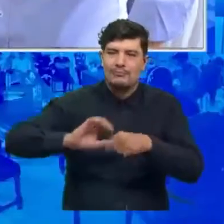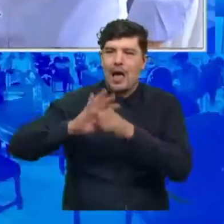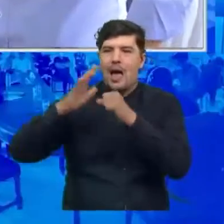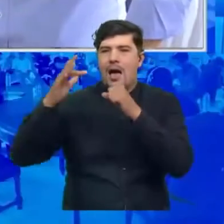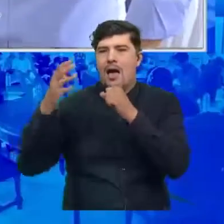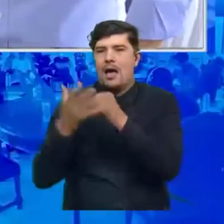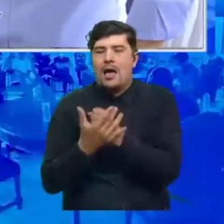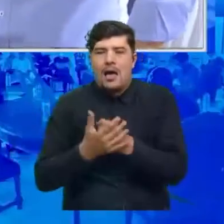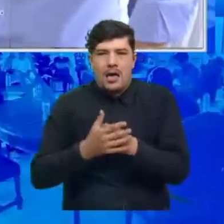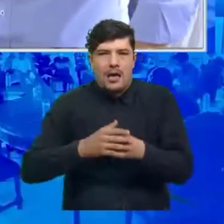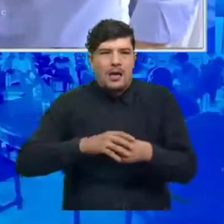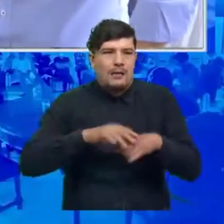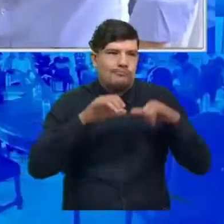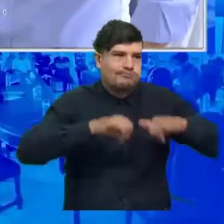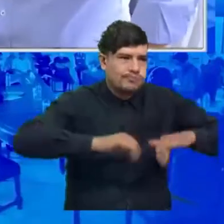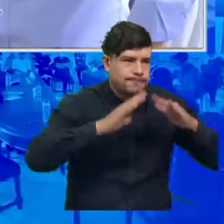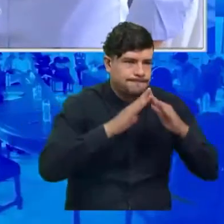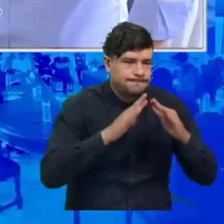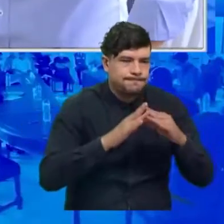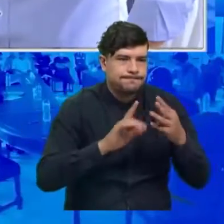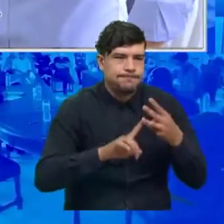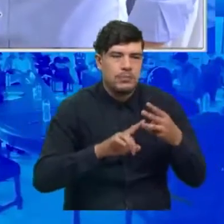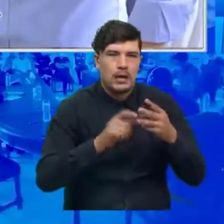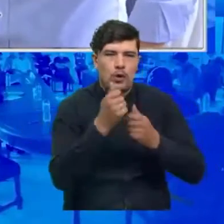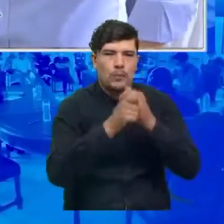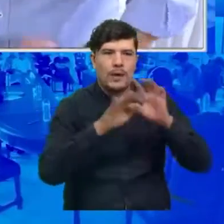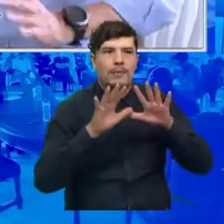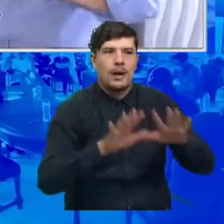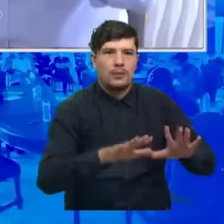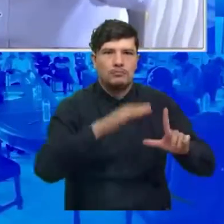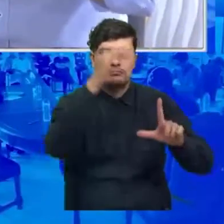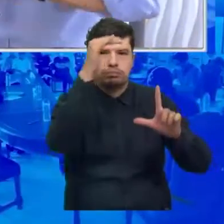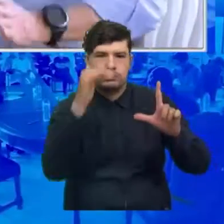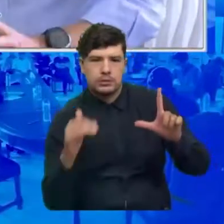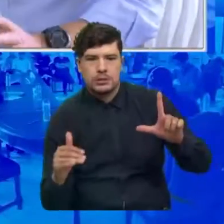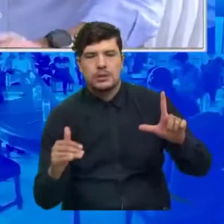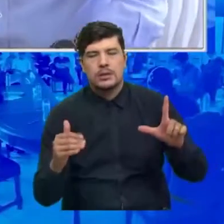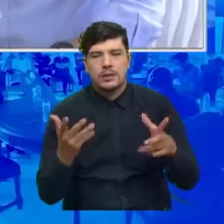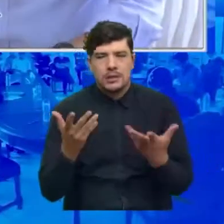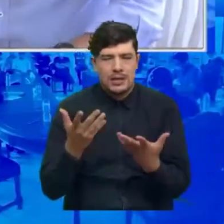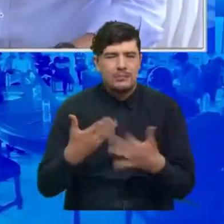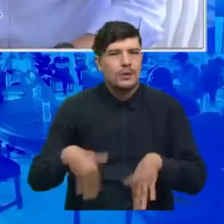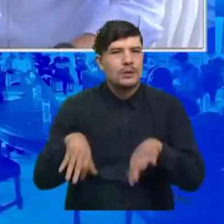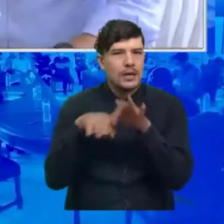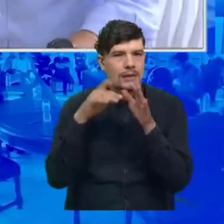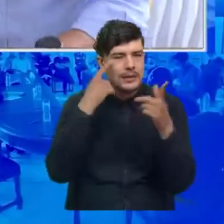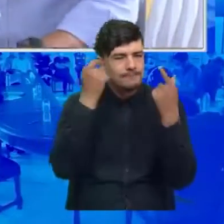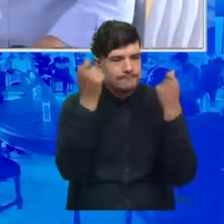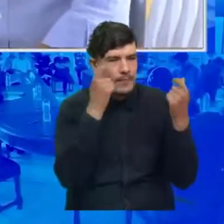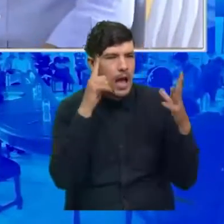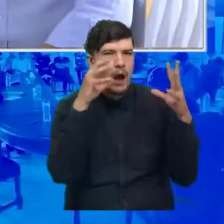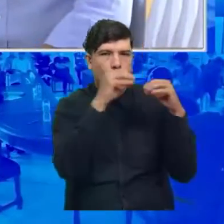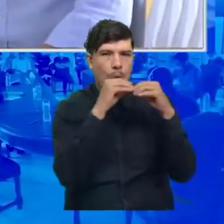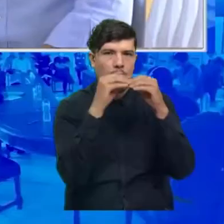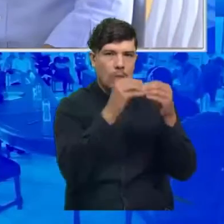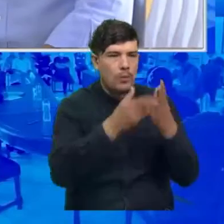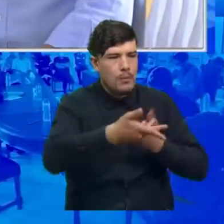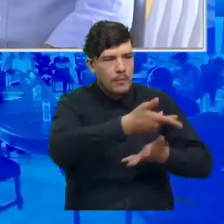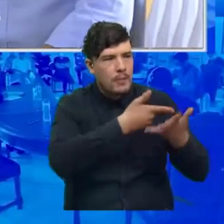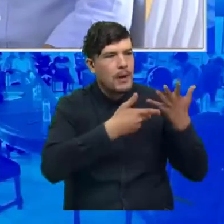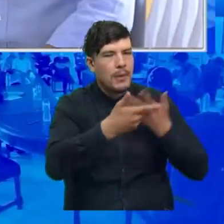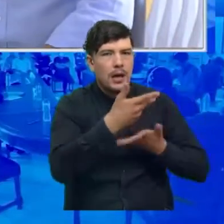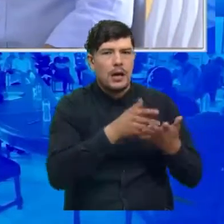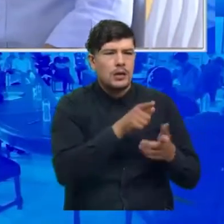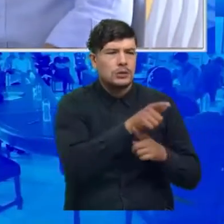la situación de confinamiento de recesión pero lo más importante después lograr esos puntos de encuentro ellos piden que pues hayan los